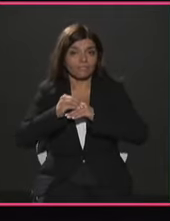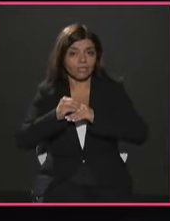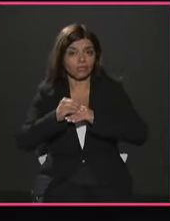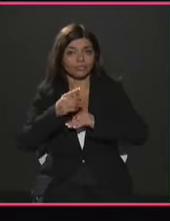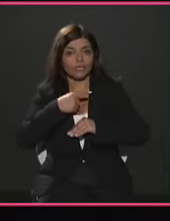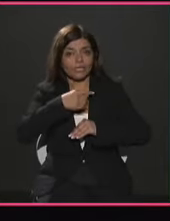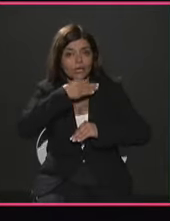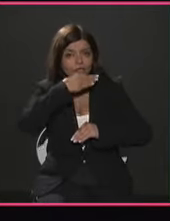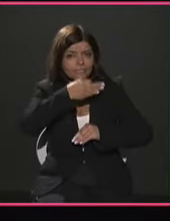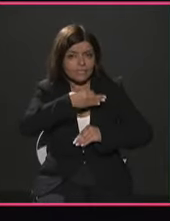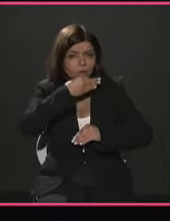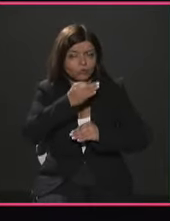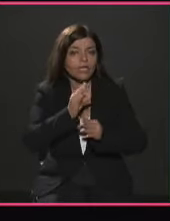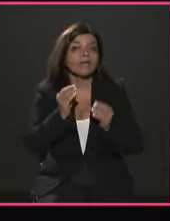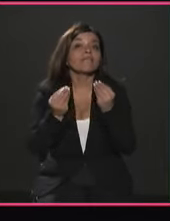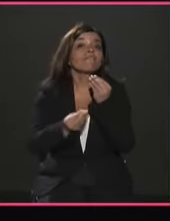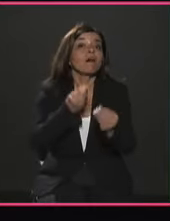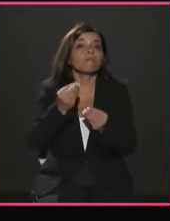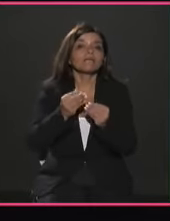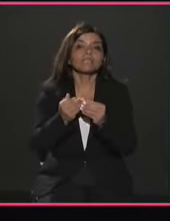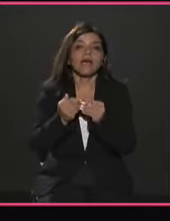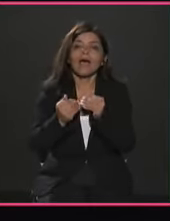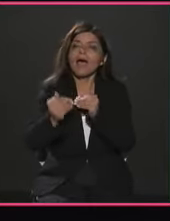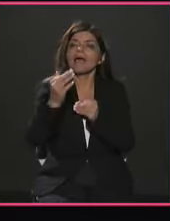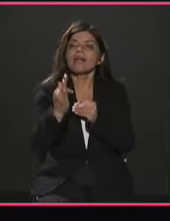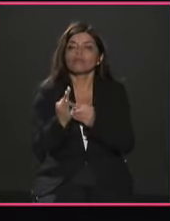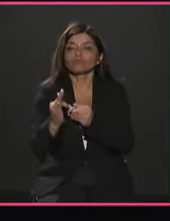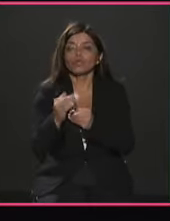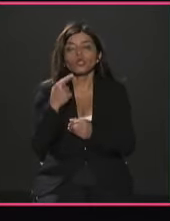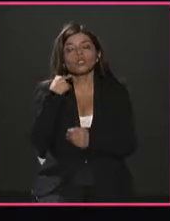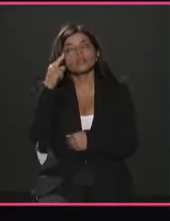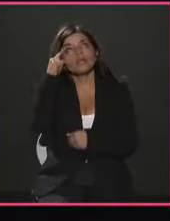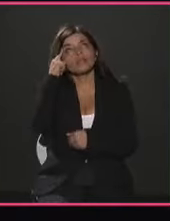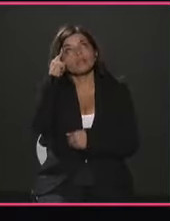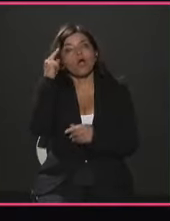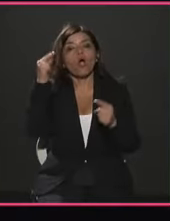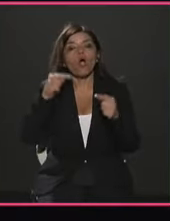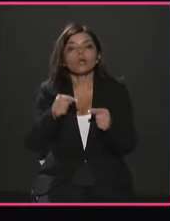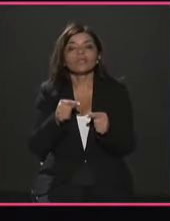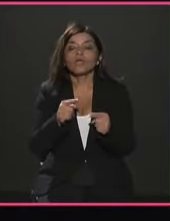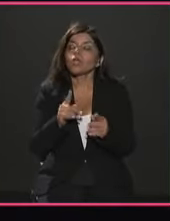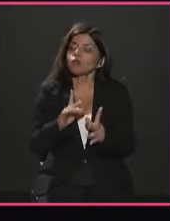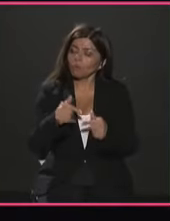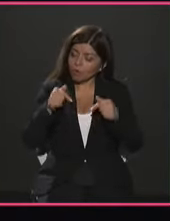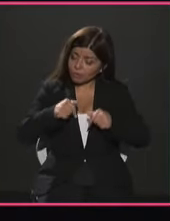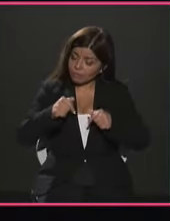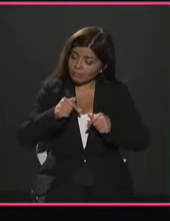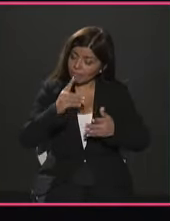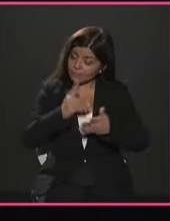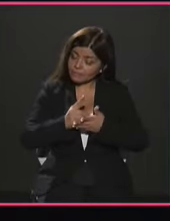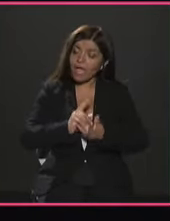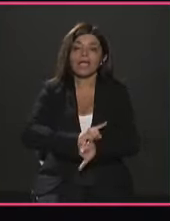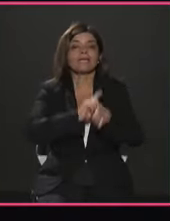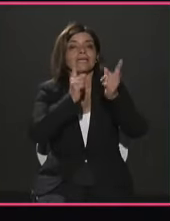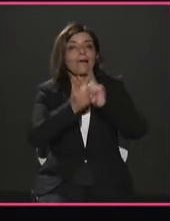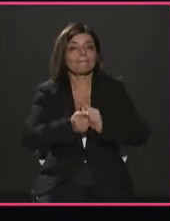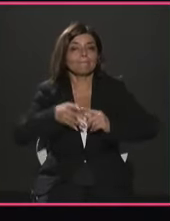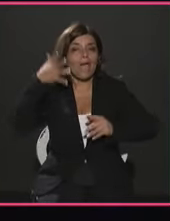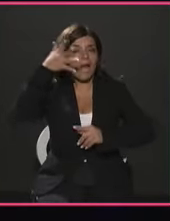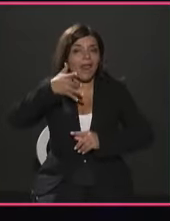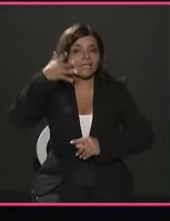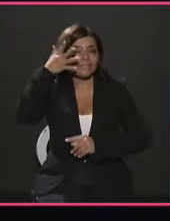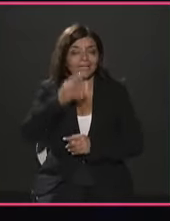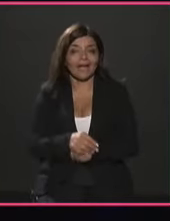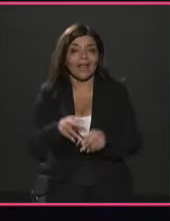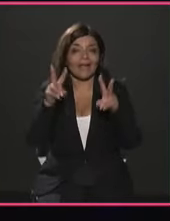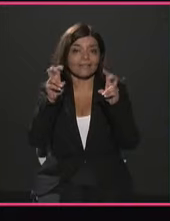predicciones sobre el futuro a medida que ests escuchando hoy he decidido cambiar un poco el tema de mi presentación